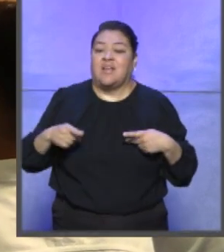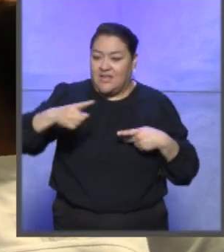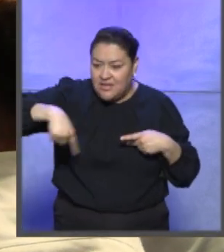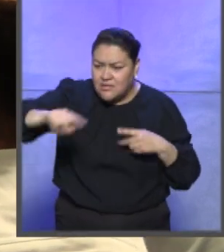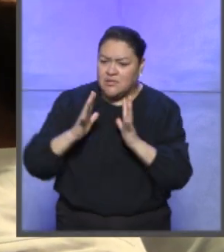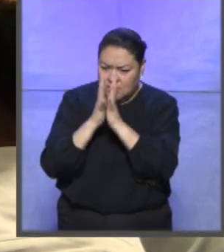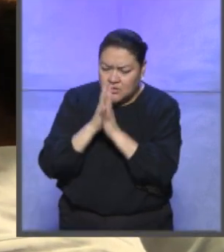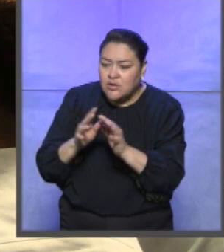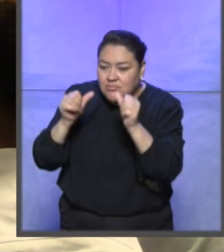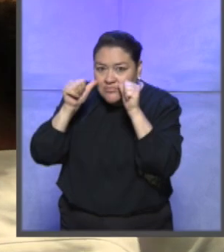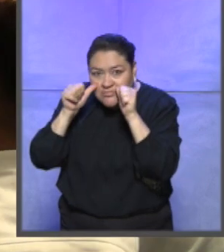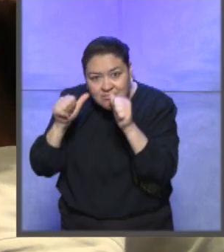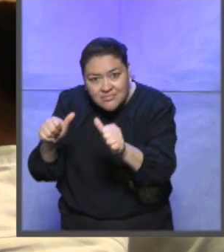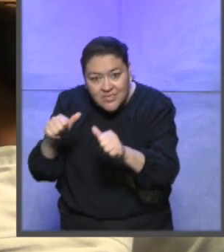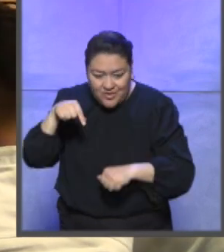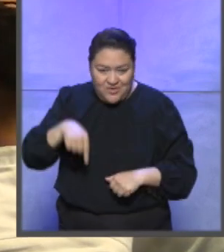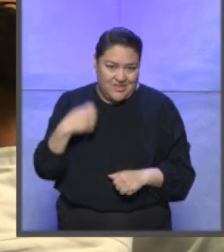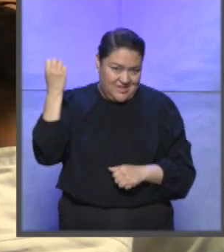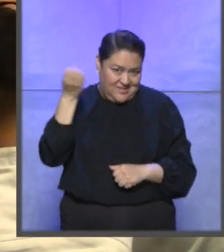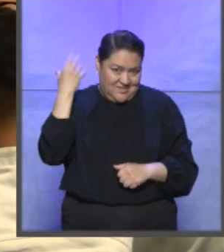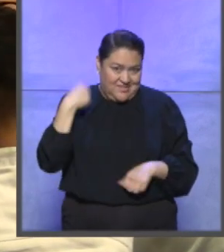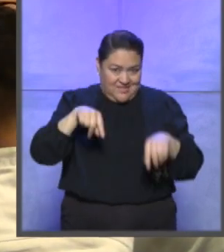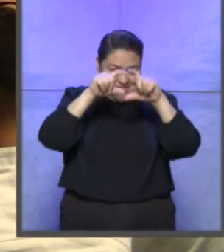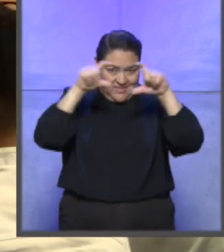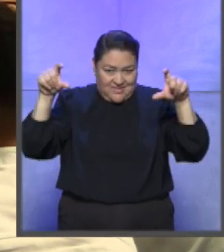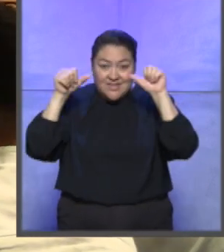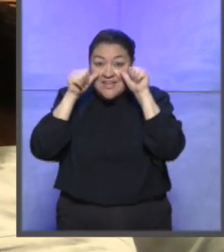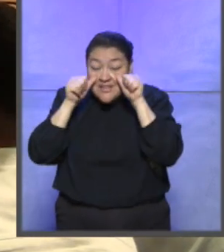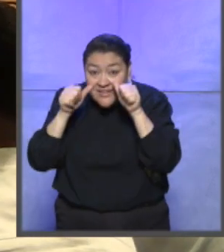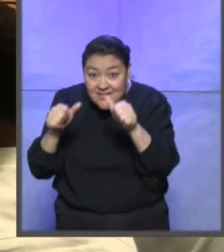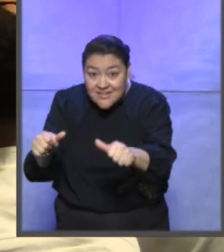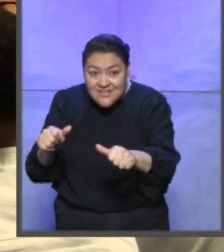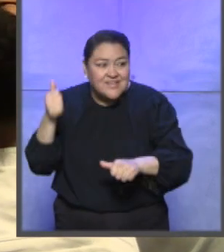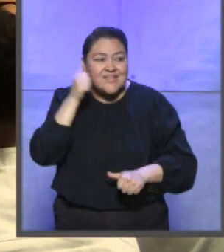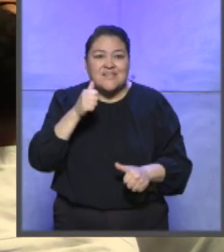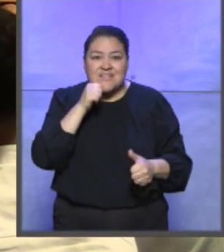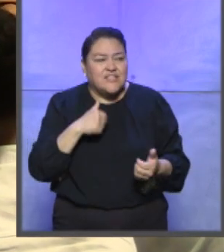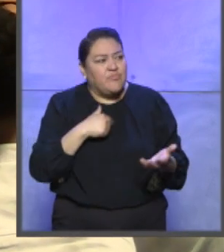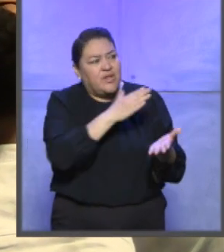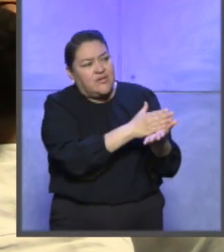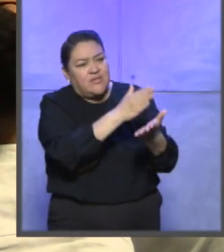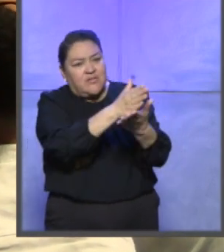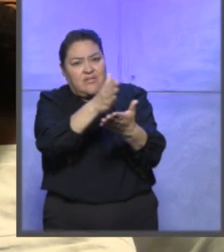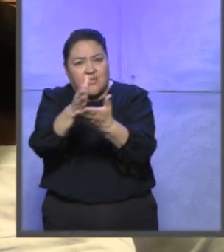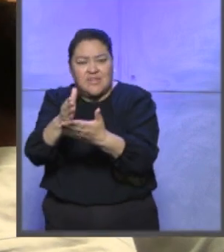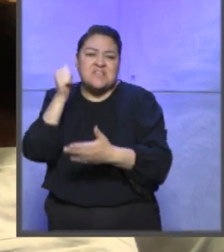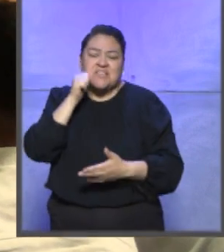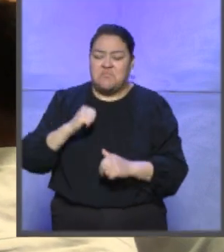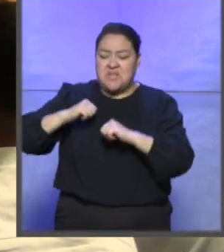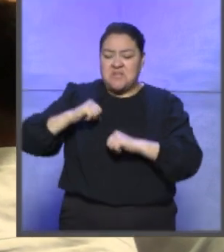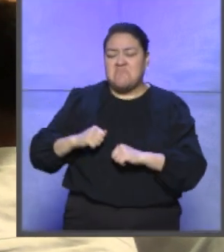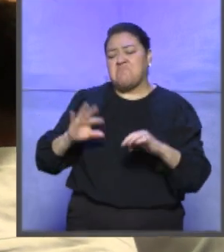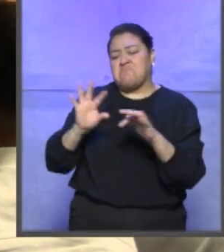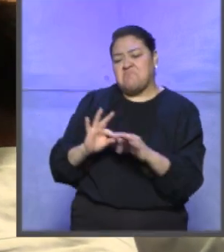importante, escucharlos. Este escuchatorio fue hecho para ello. O sea, por lo regular siempre buscamos a lugares donde escuchan